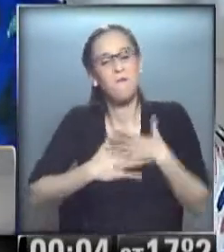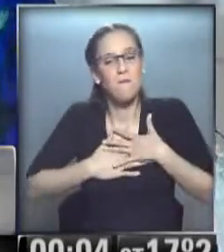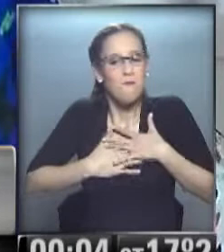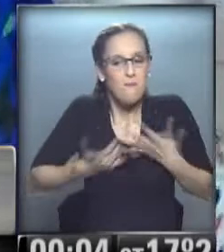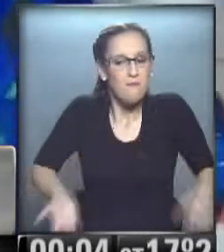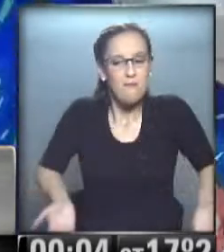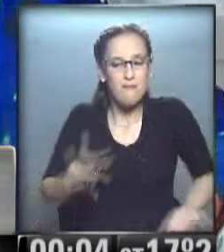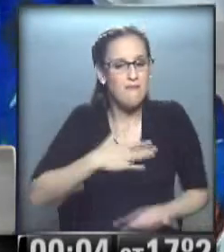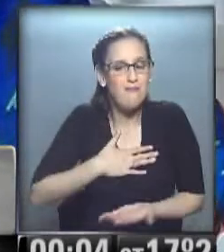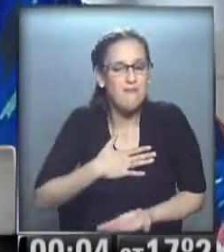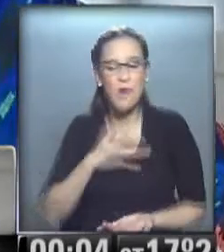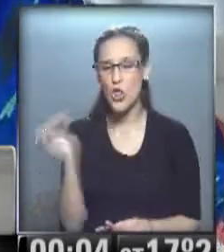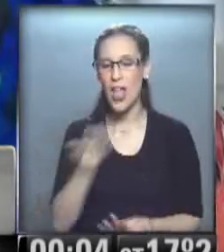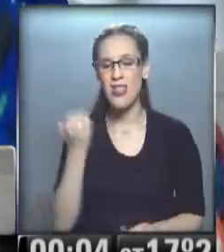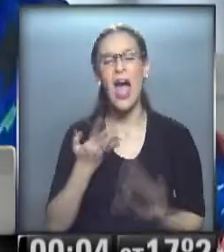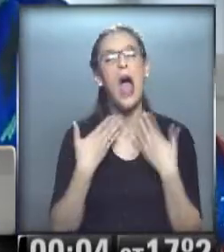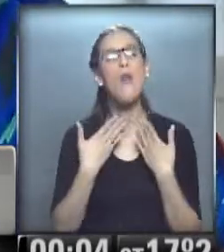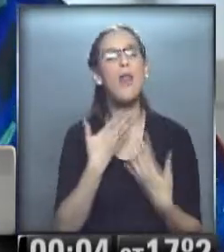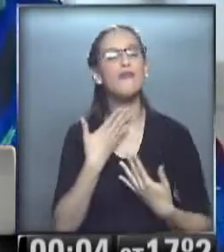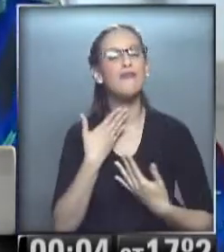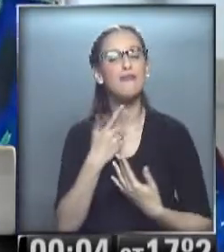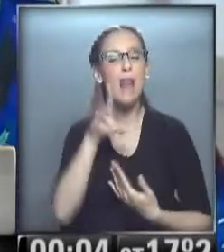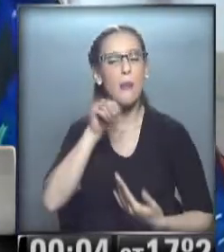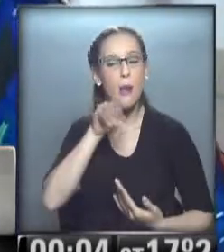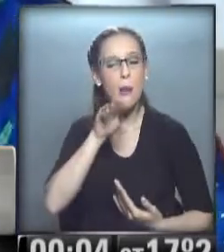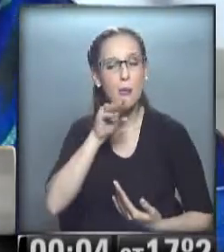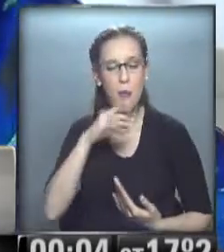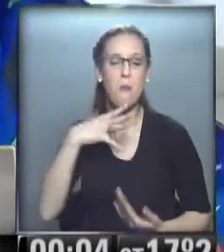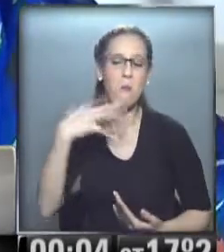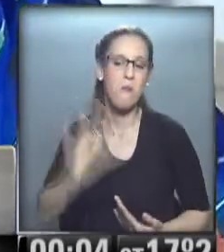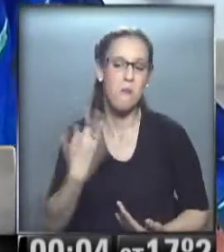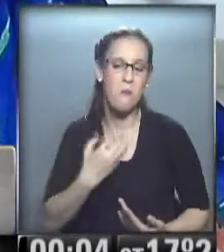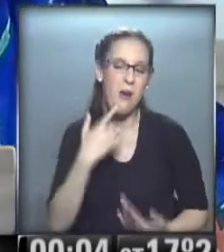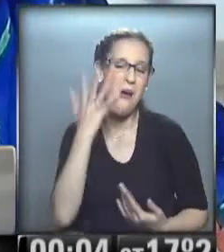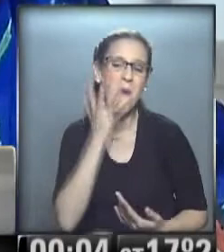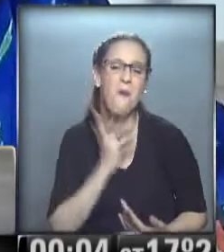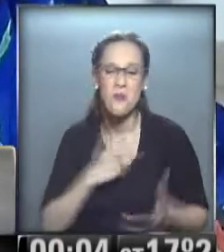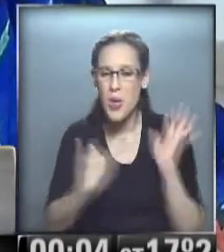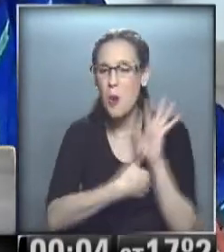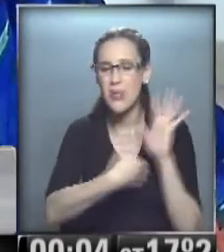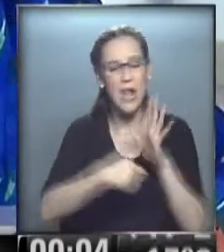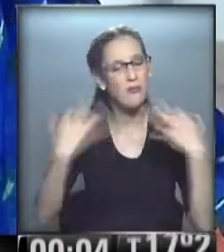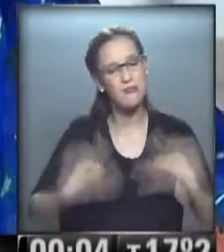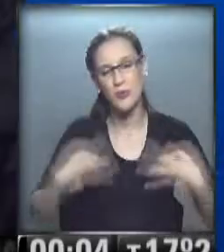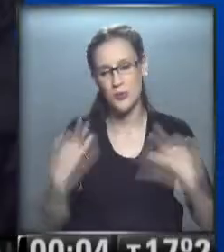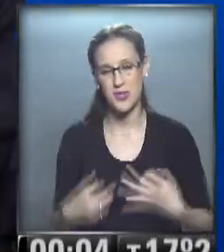mi voz. Así que, nada, estoy muy contenta. El documental es fantástico.